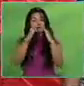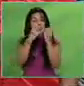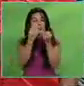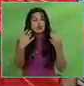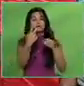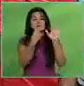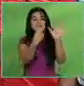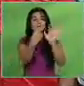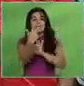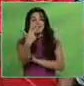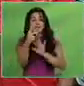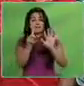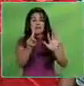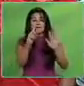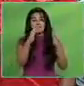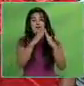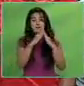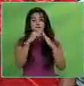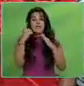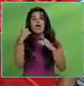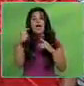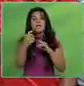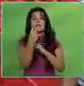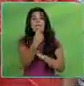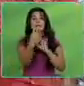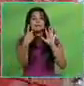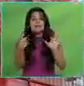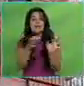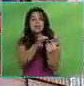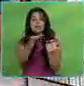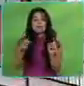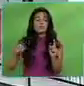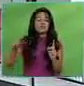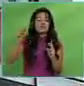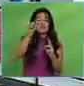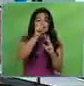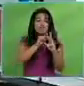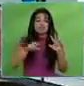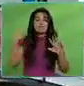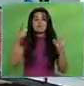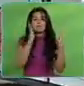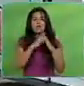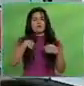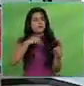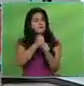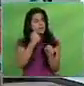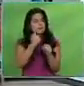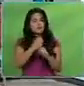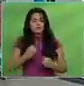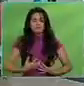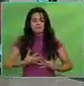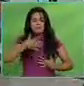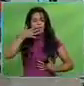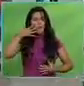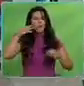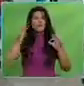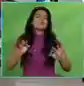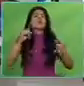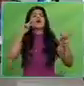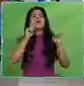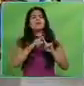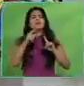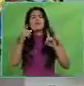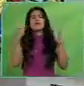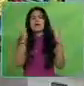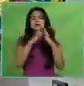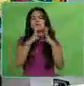en los 23 municipios. Estamos orgullosos, bueno, aligerando el paso para que se llene de felicidad todos estos